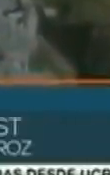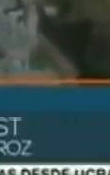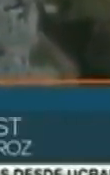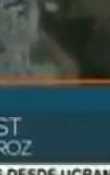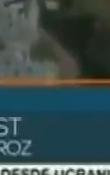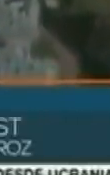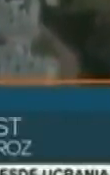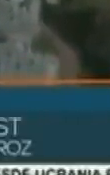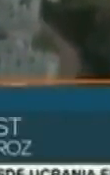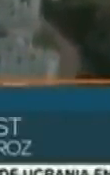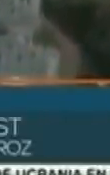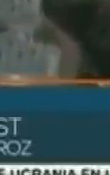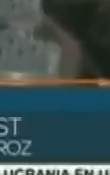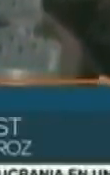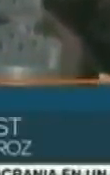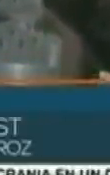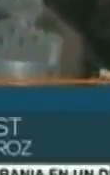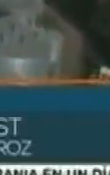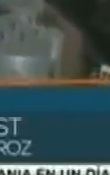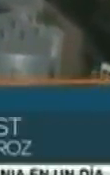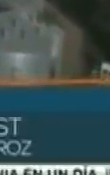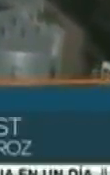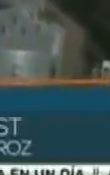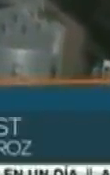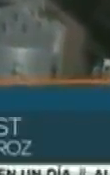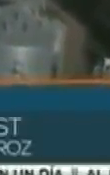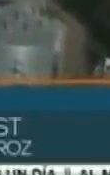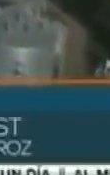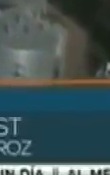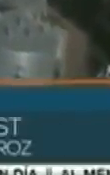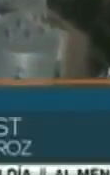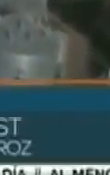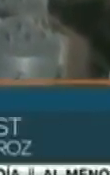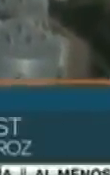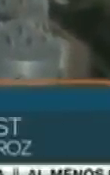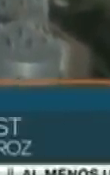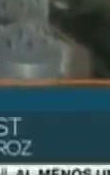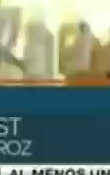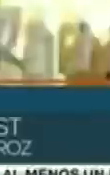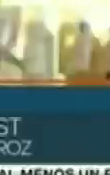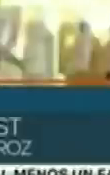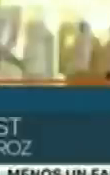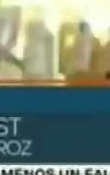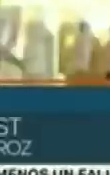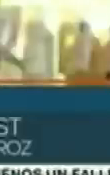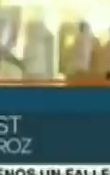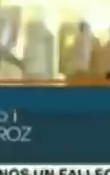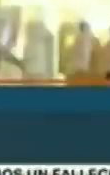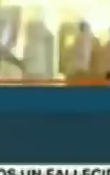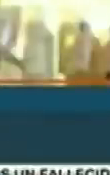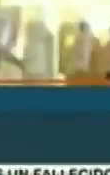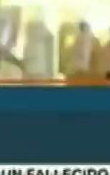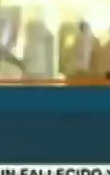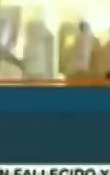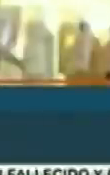ni cuenta con programas federales de apoyo financiero. No es magia, se trata de reforma agraria.